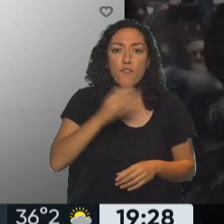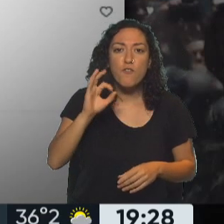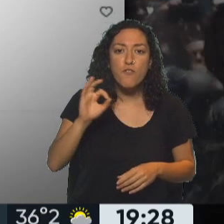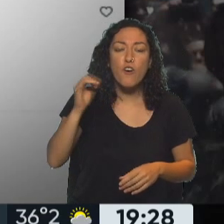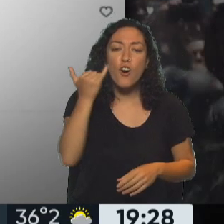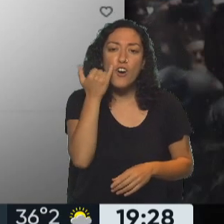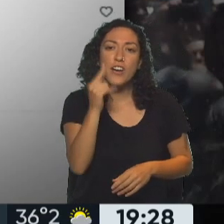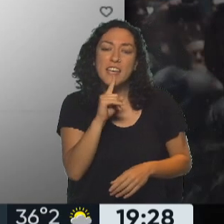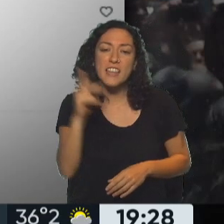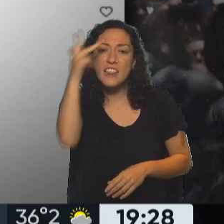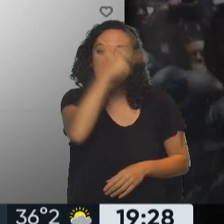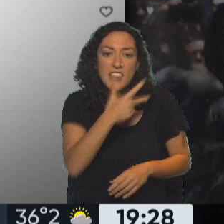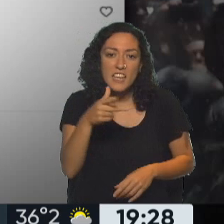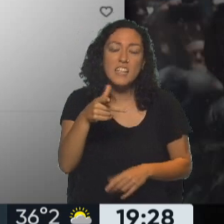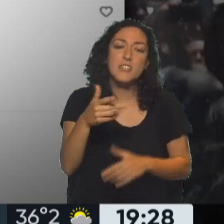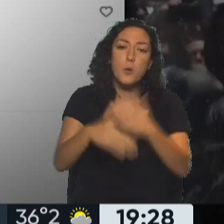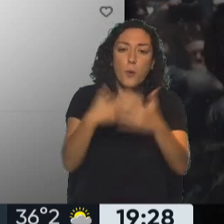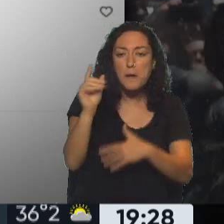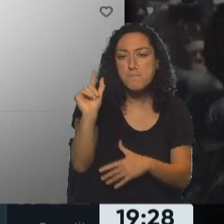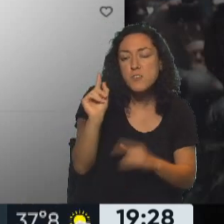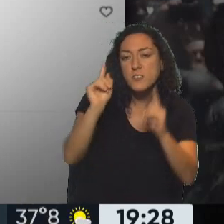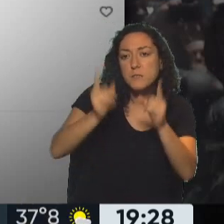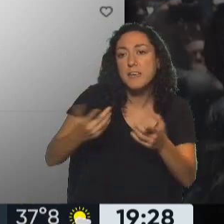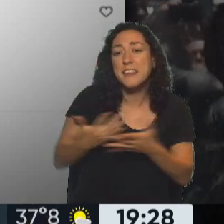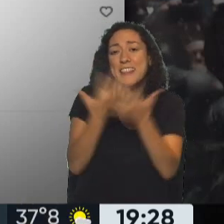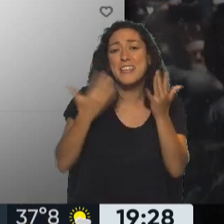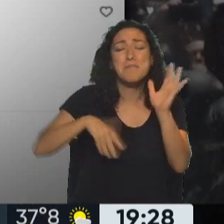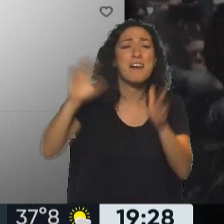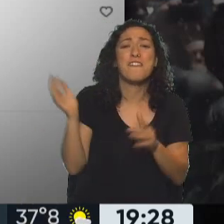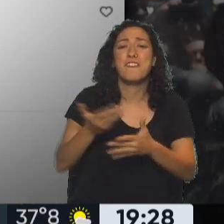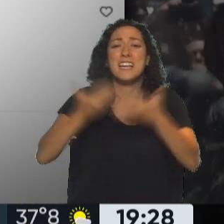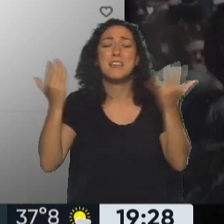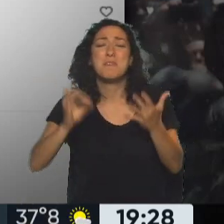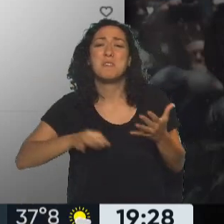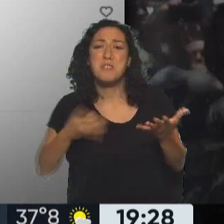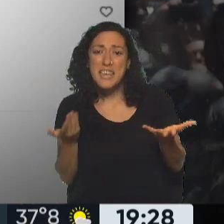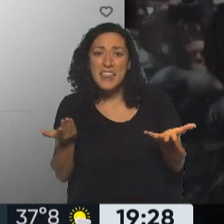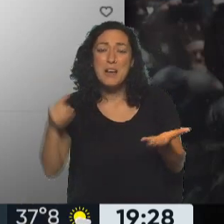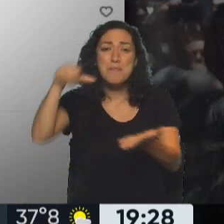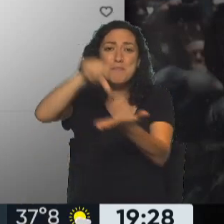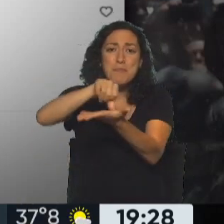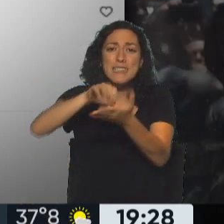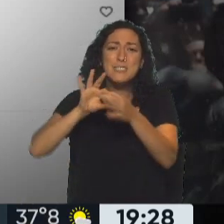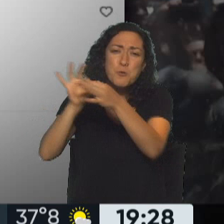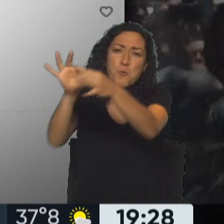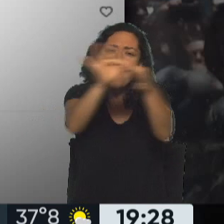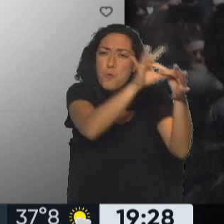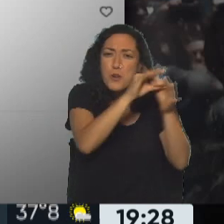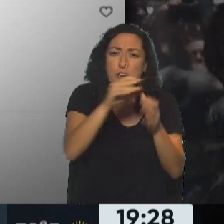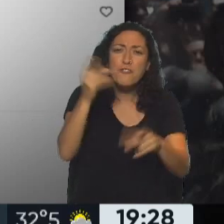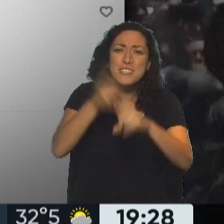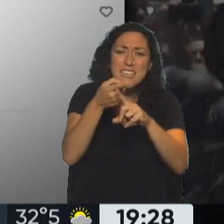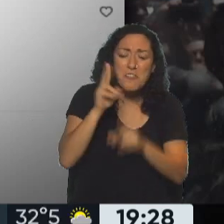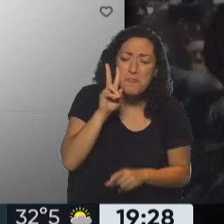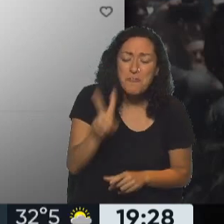hablamos de quienes tuvieron más o menos rodaje, él escribió, uno de los días más felices de mi vida, viendo a nuestro país tan unido y festejando.